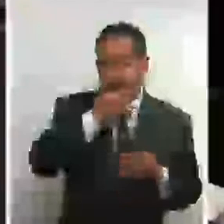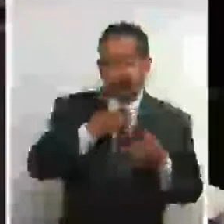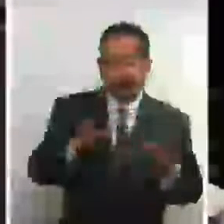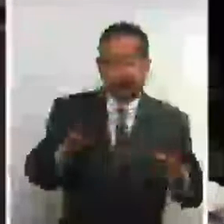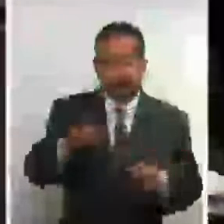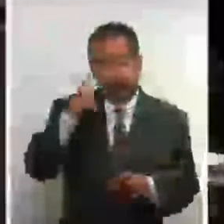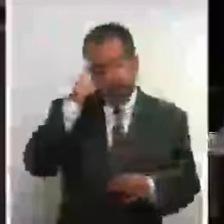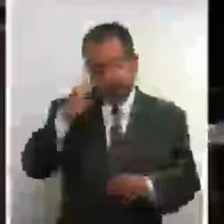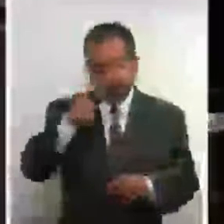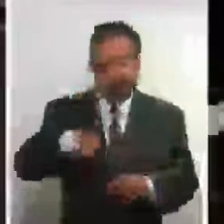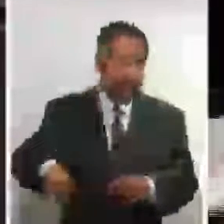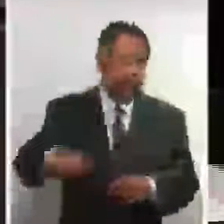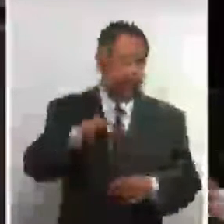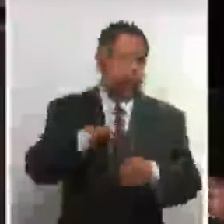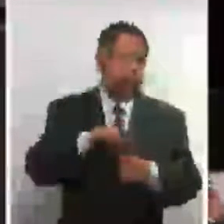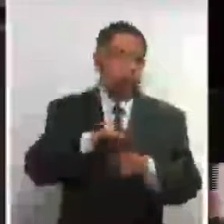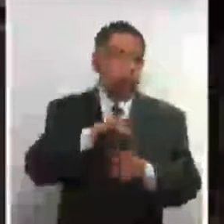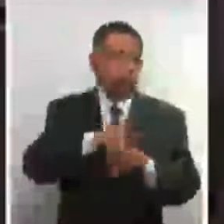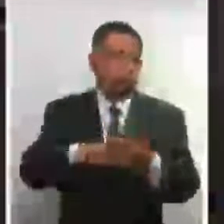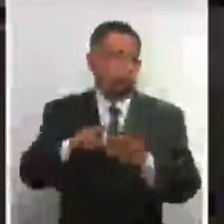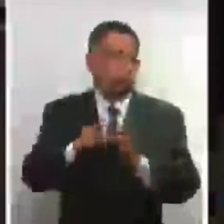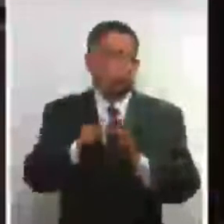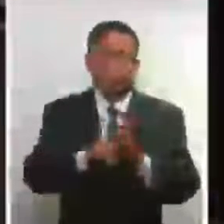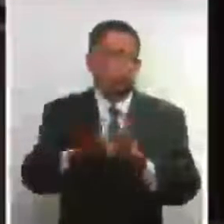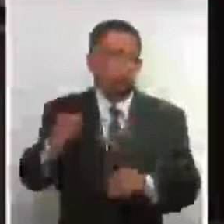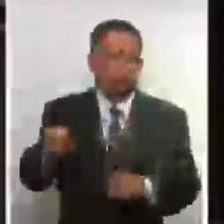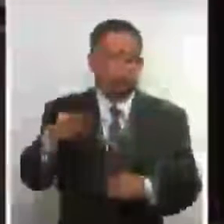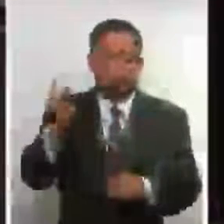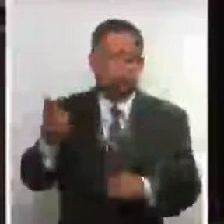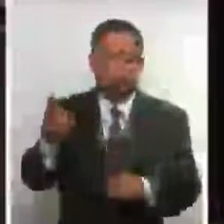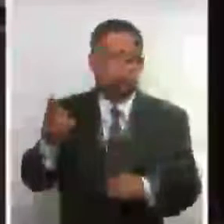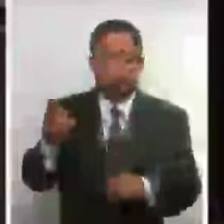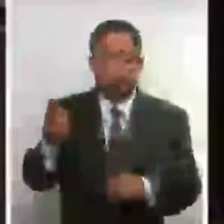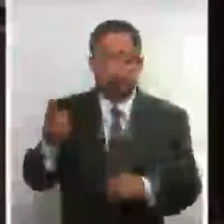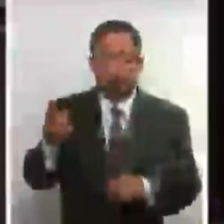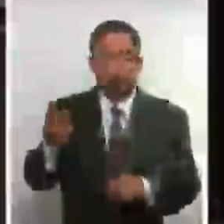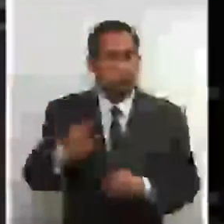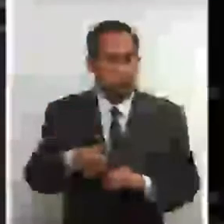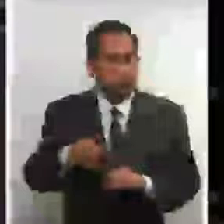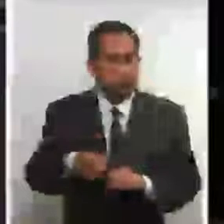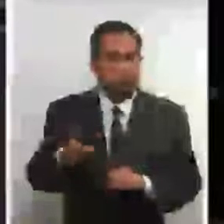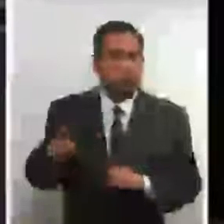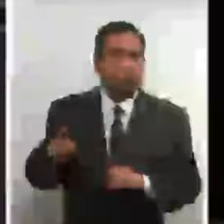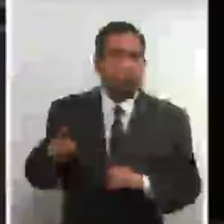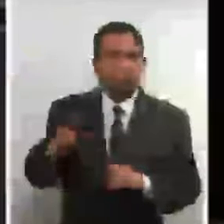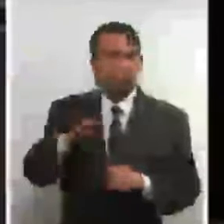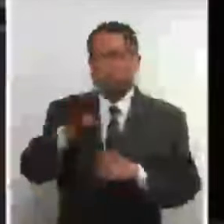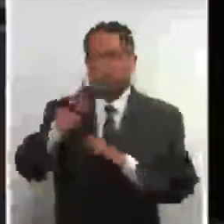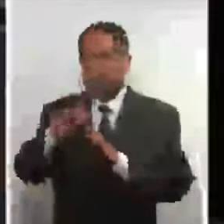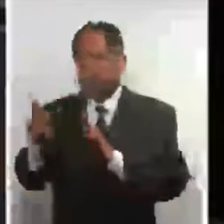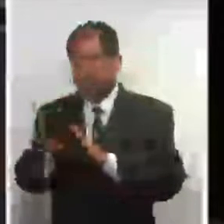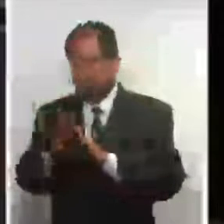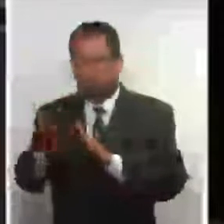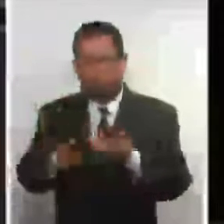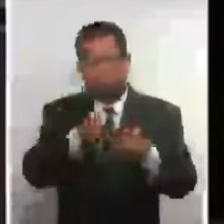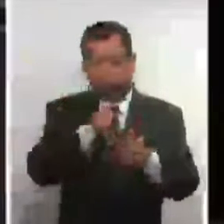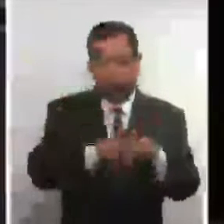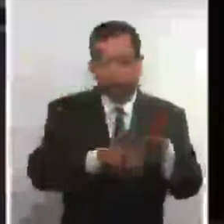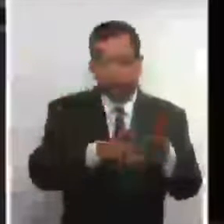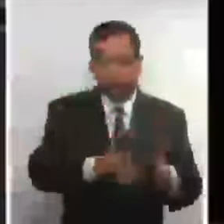para proceder a la votación del artículo 42 con los apartados y numerales no reservados del proyecto de